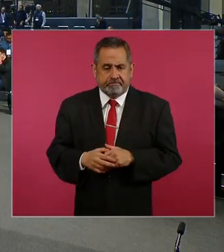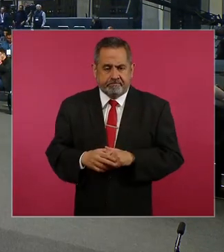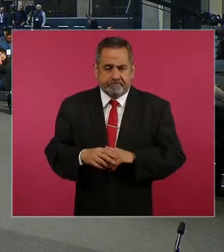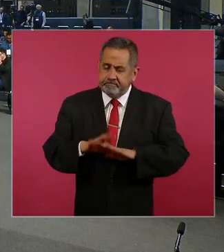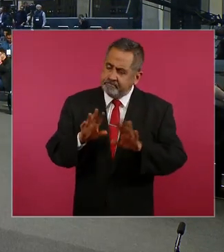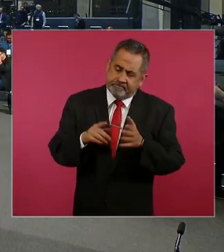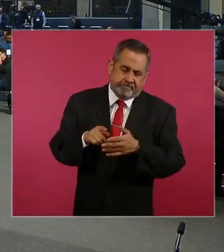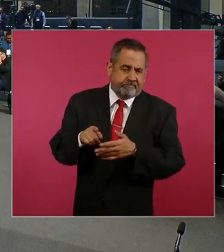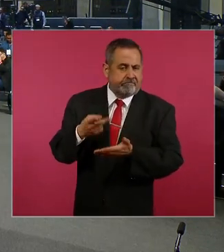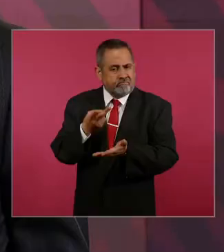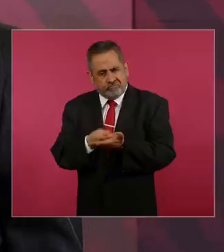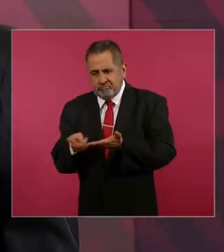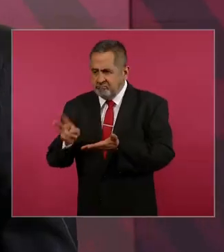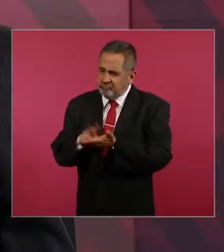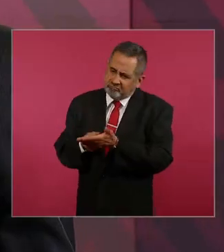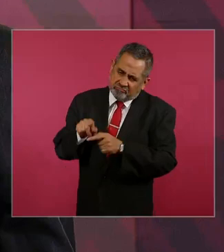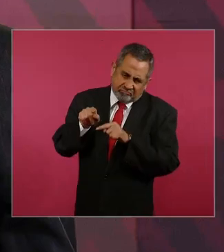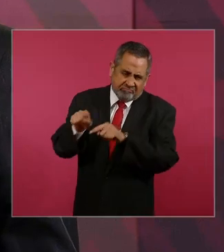al doble